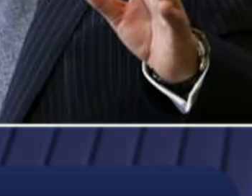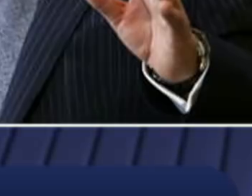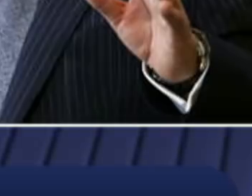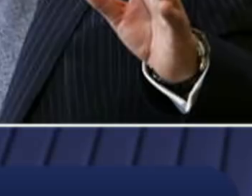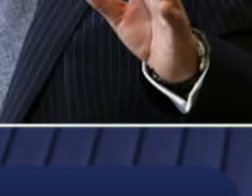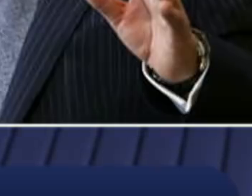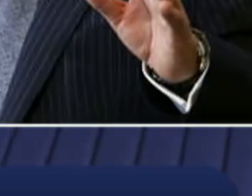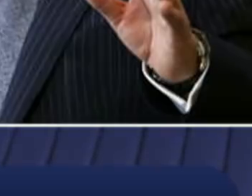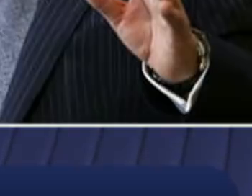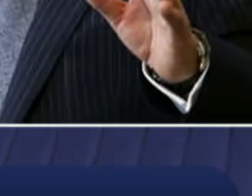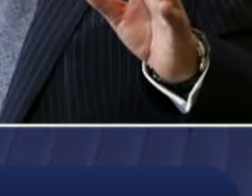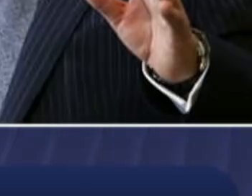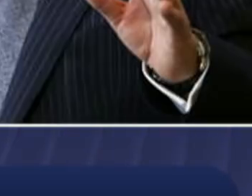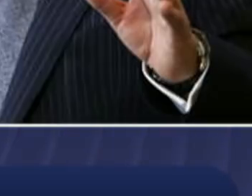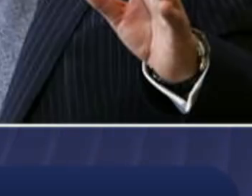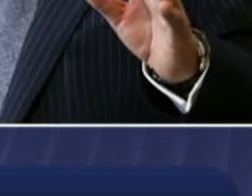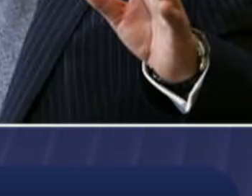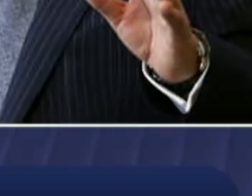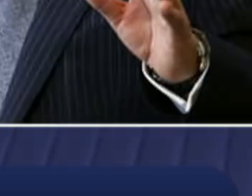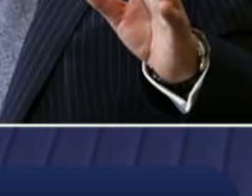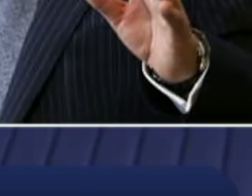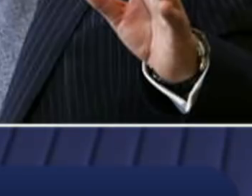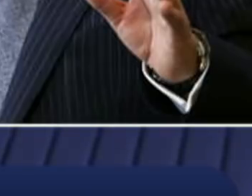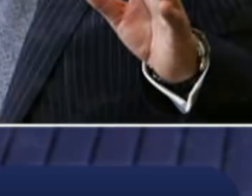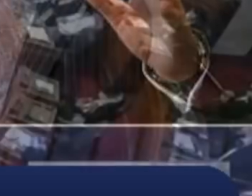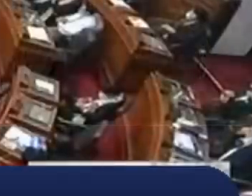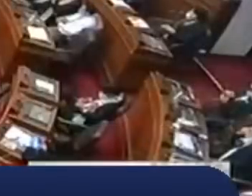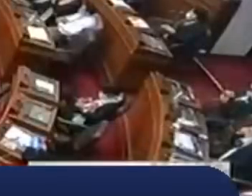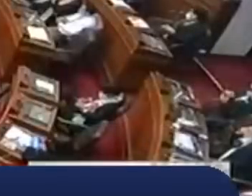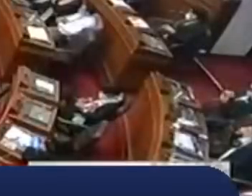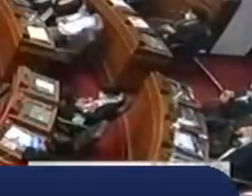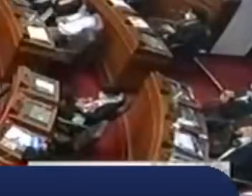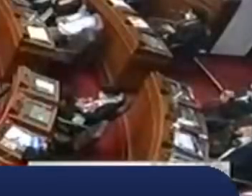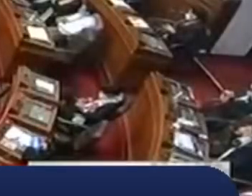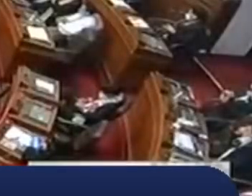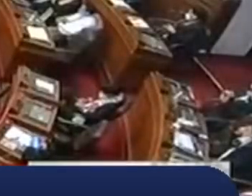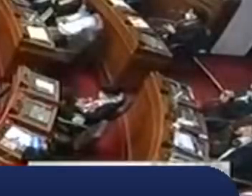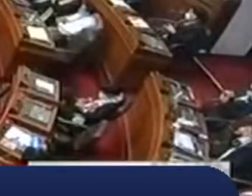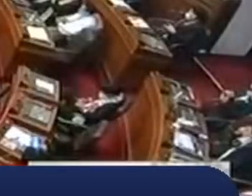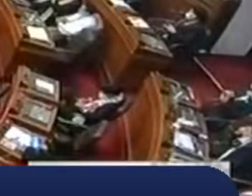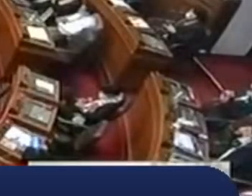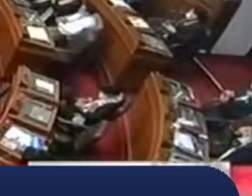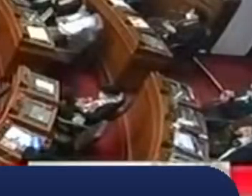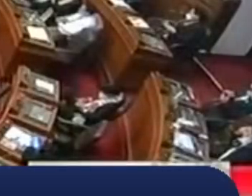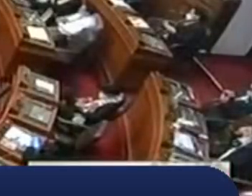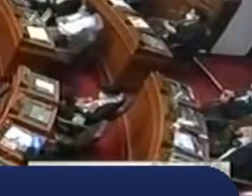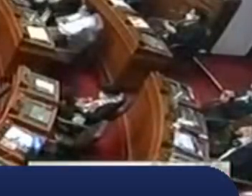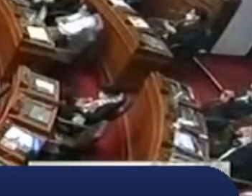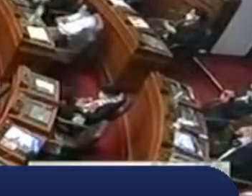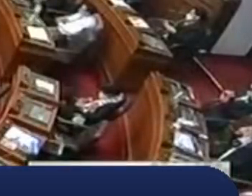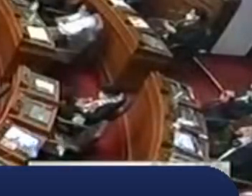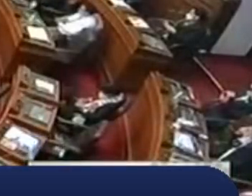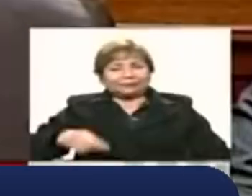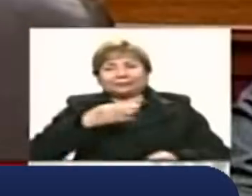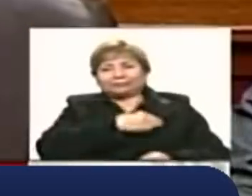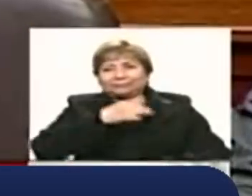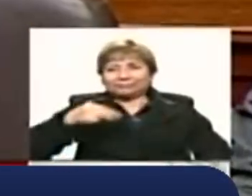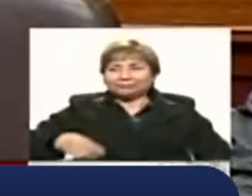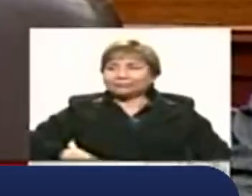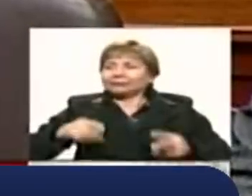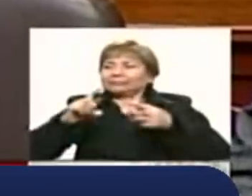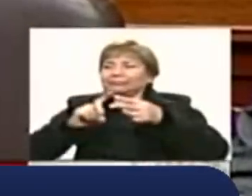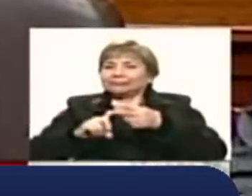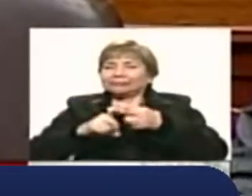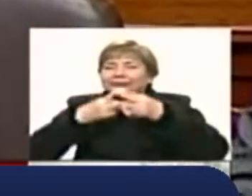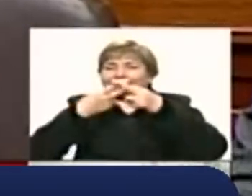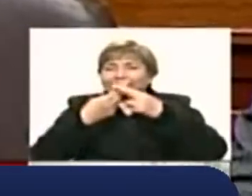lista previamente antes de cada votación para establecer el quórum nuevamente y con ello pues contabilizar los votos a favor, en contra